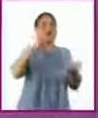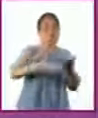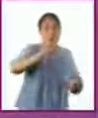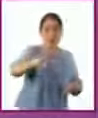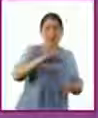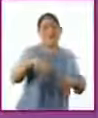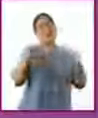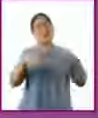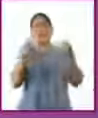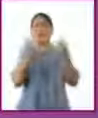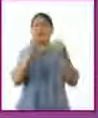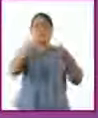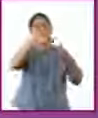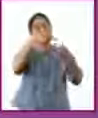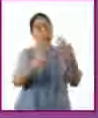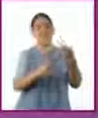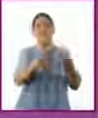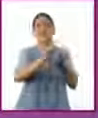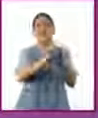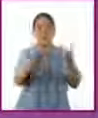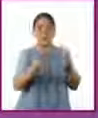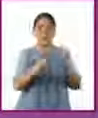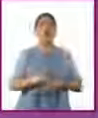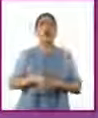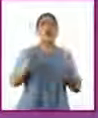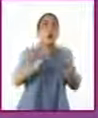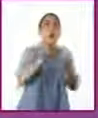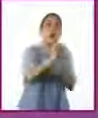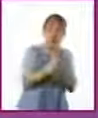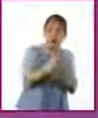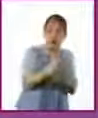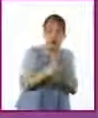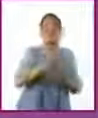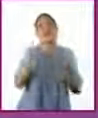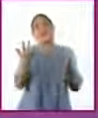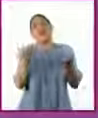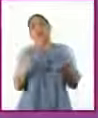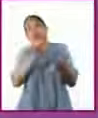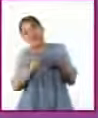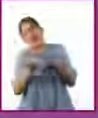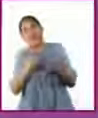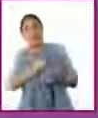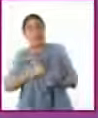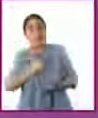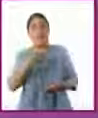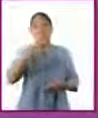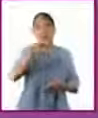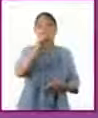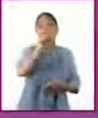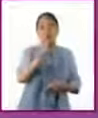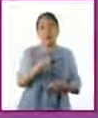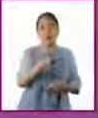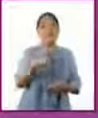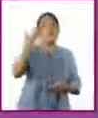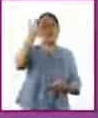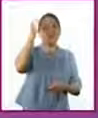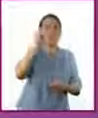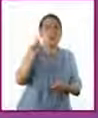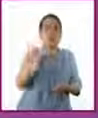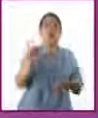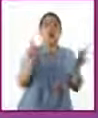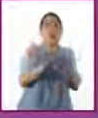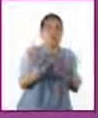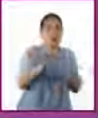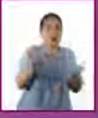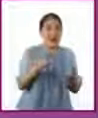tipos de libros, por ejemplo, de consulta o de entretenimiento. Pero puede ocurrir que no conozcas la manera de